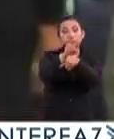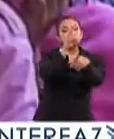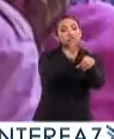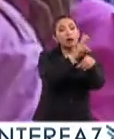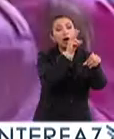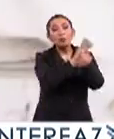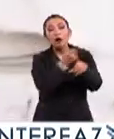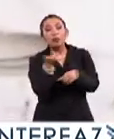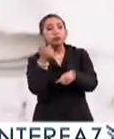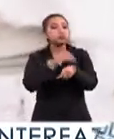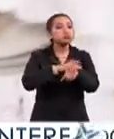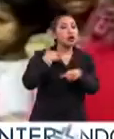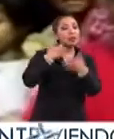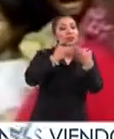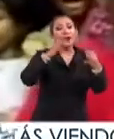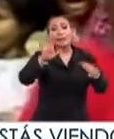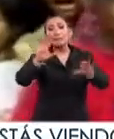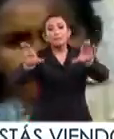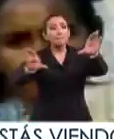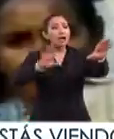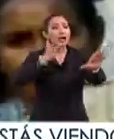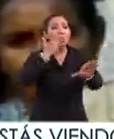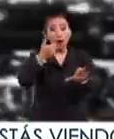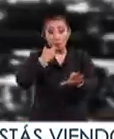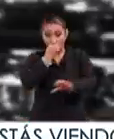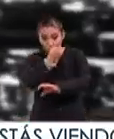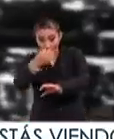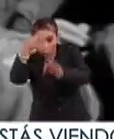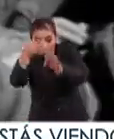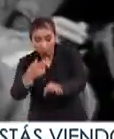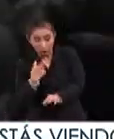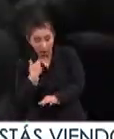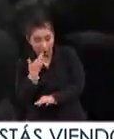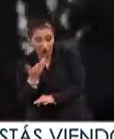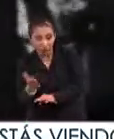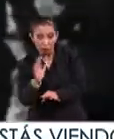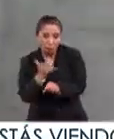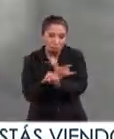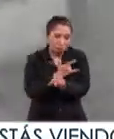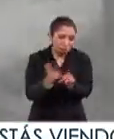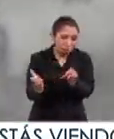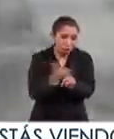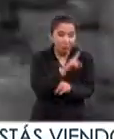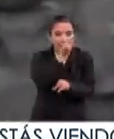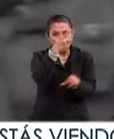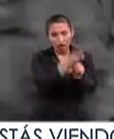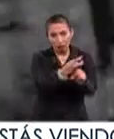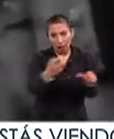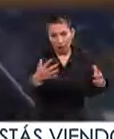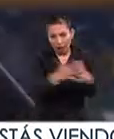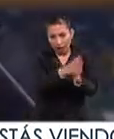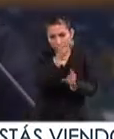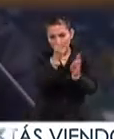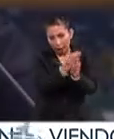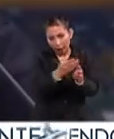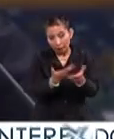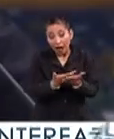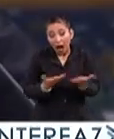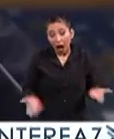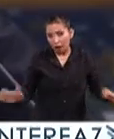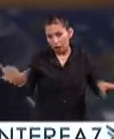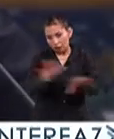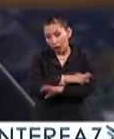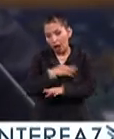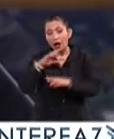la administración de los territorios que no tenían una organización política bien definida después de la Segunda Guerra Mundial.